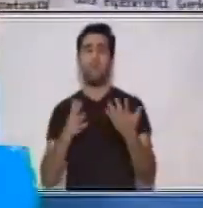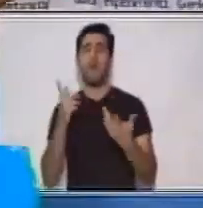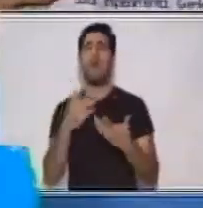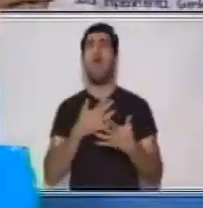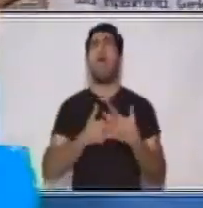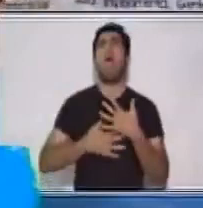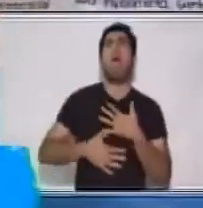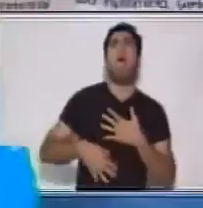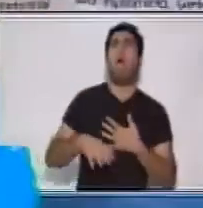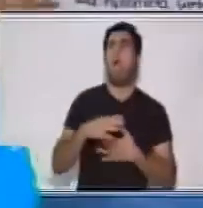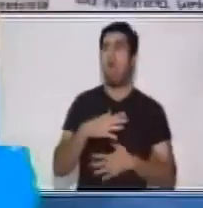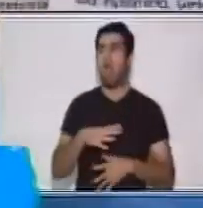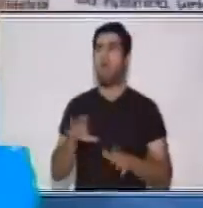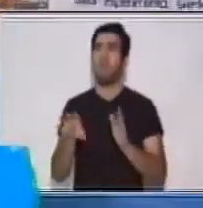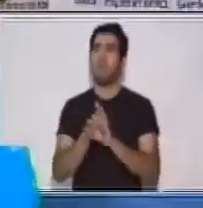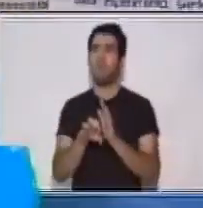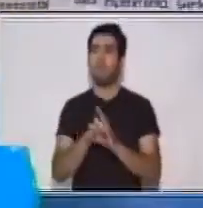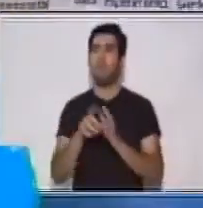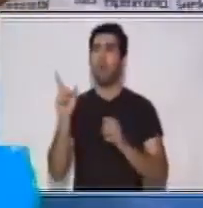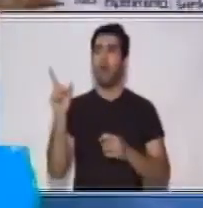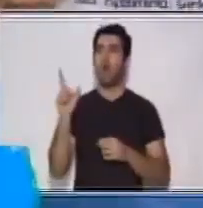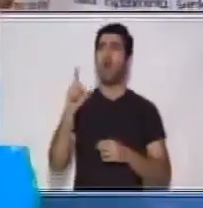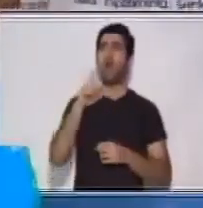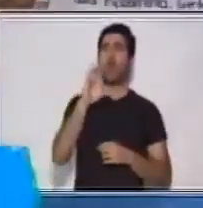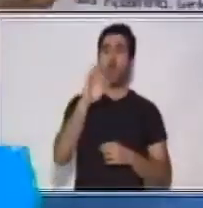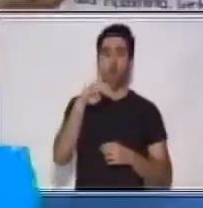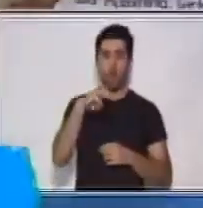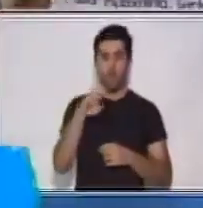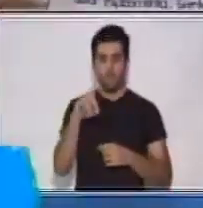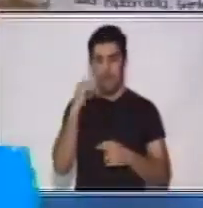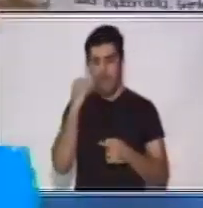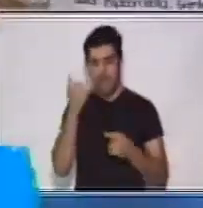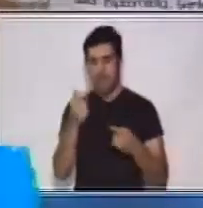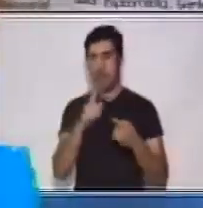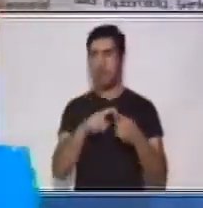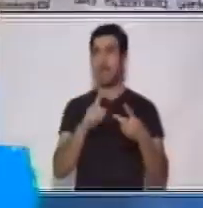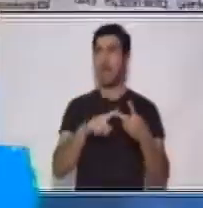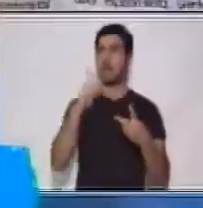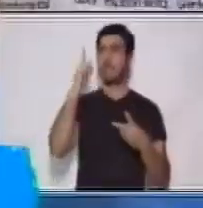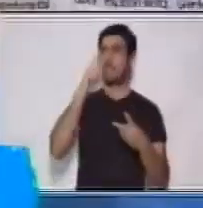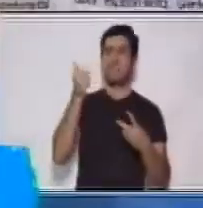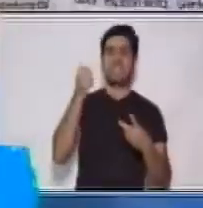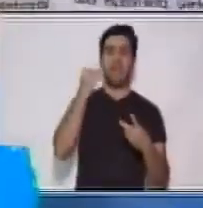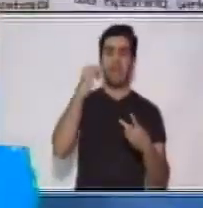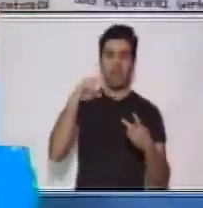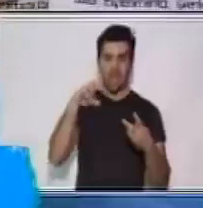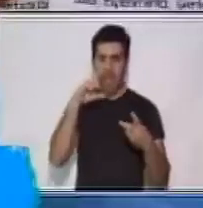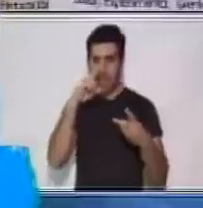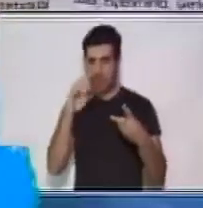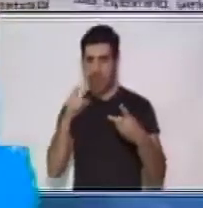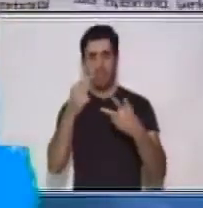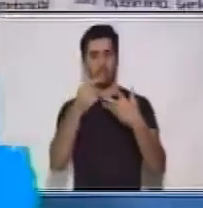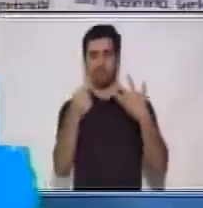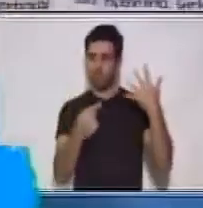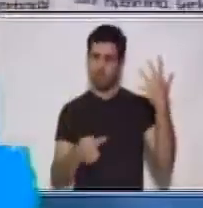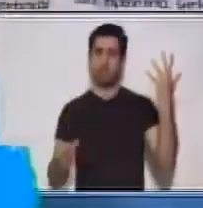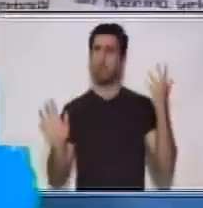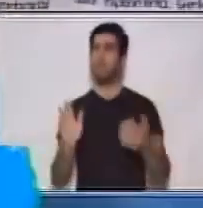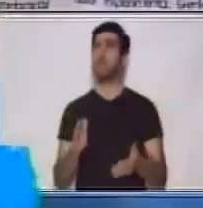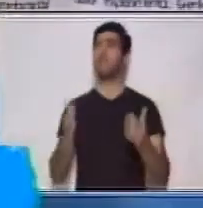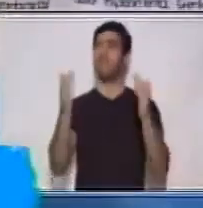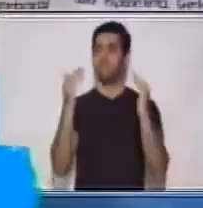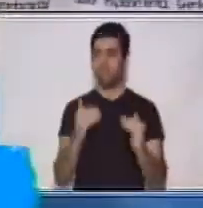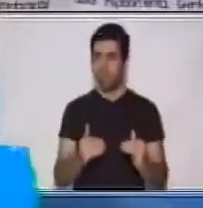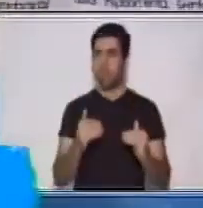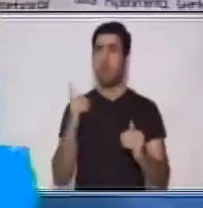la tragedia, la comedia y el sainete, que están dentro de este tipo de poesía. Y por último,